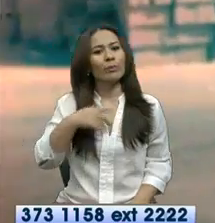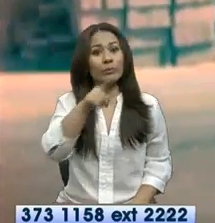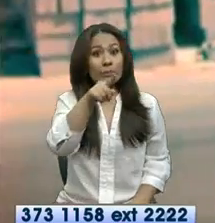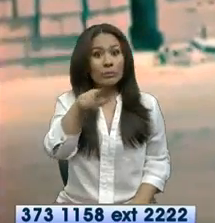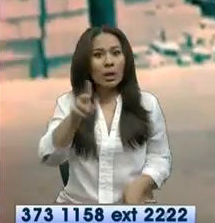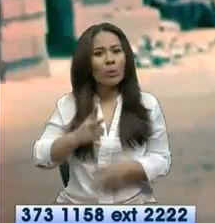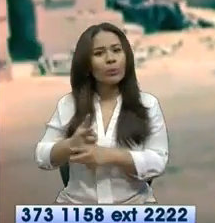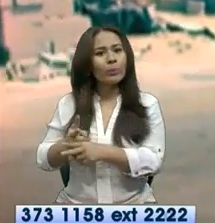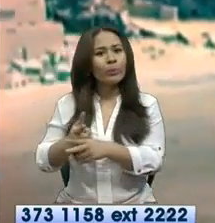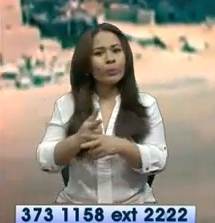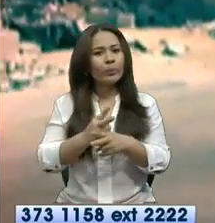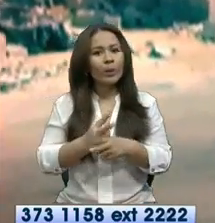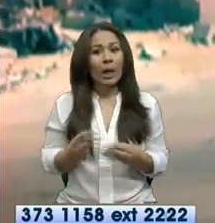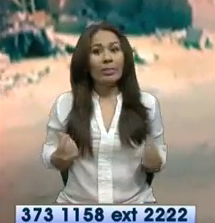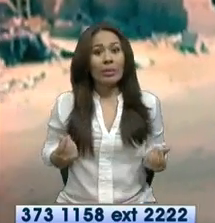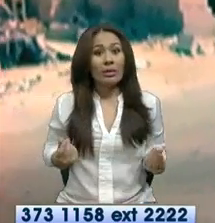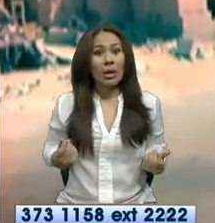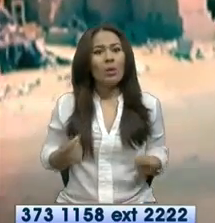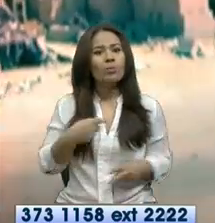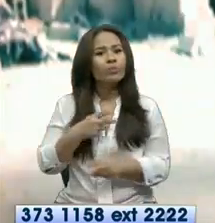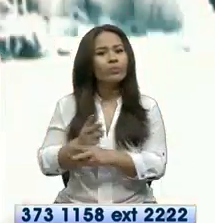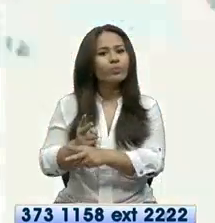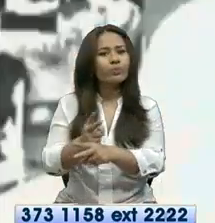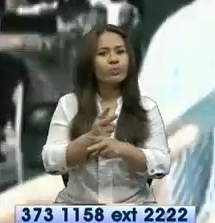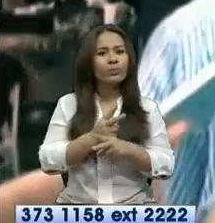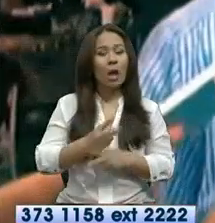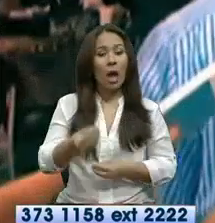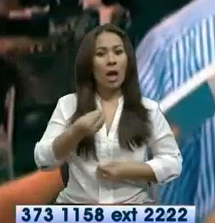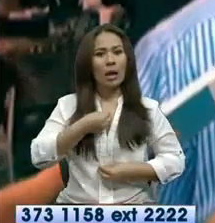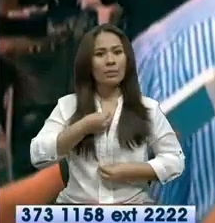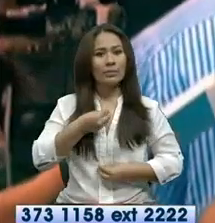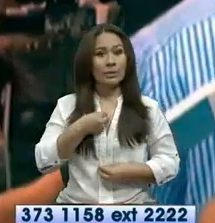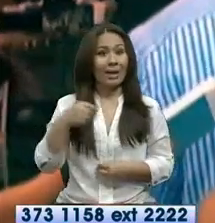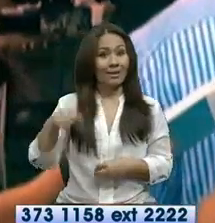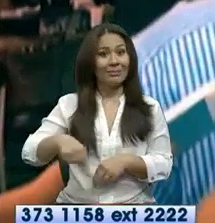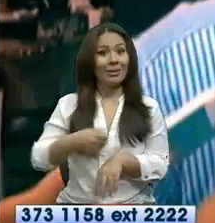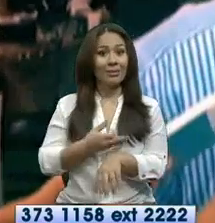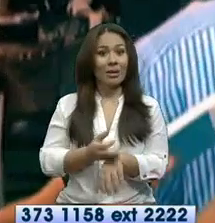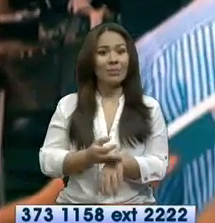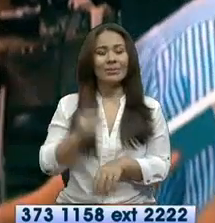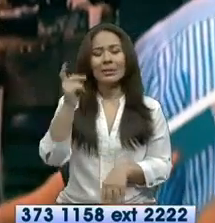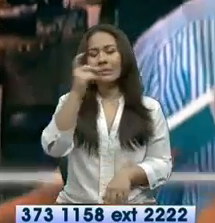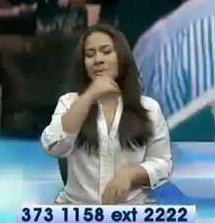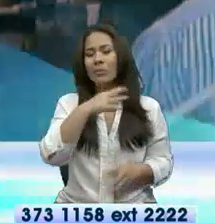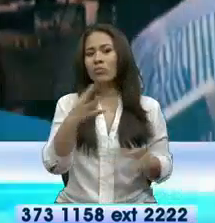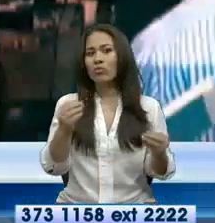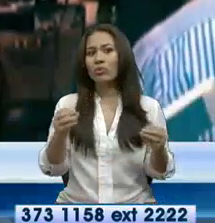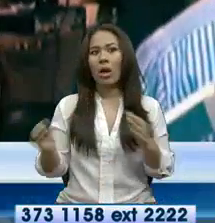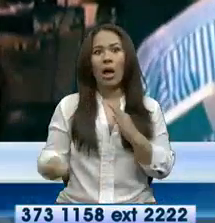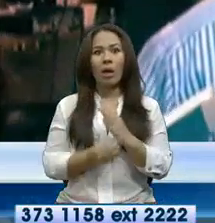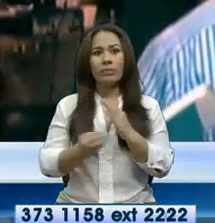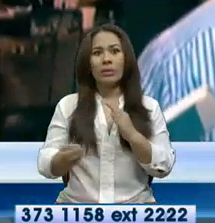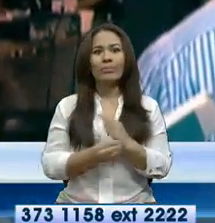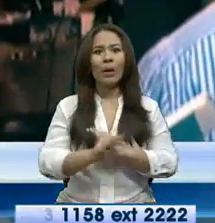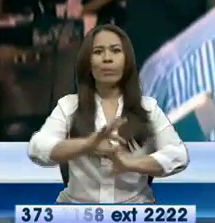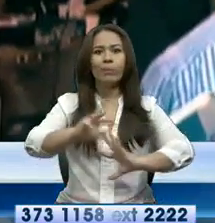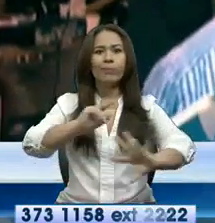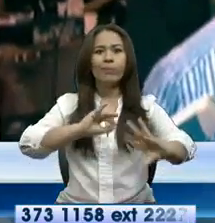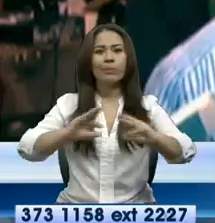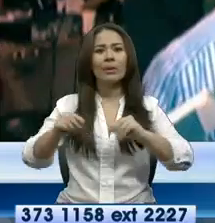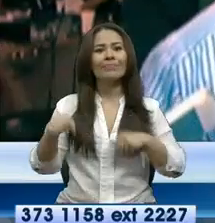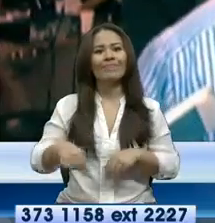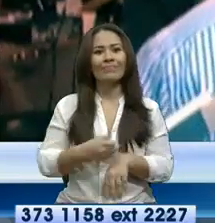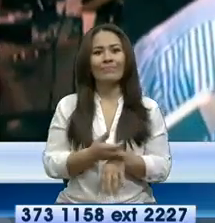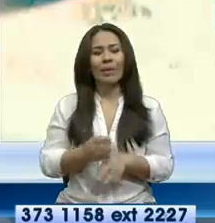precauciones con el manejo de sus valores. Esta época se incrementan los delitos contra la propiedad, específicamente robo